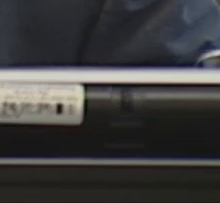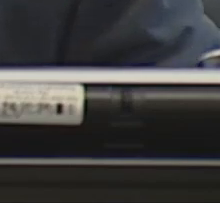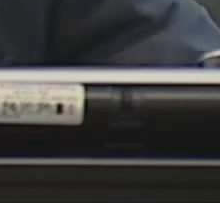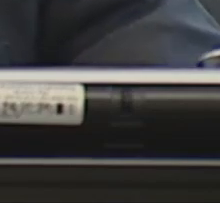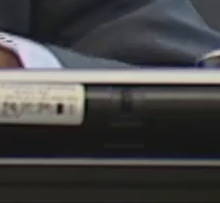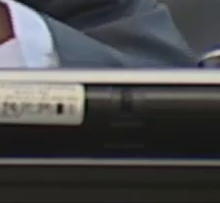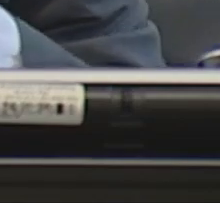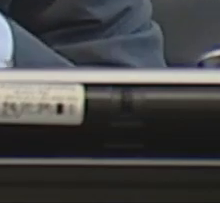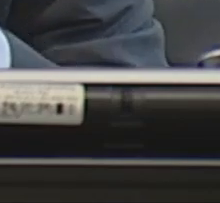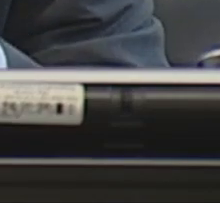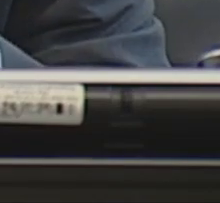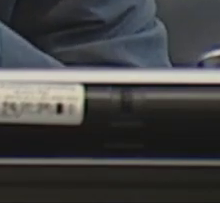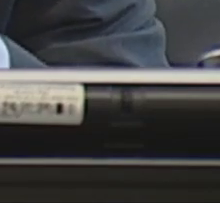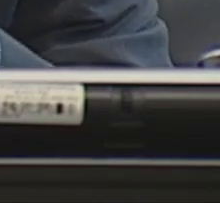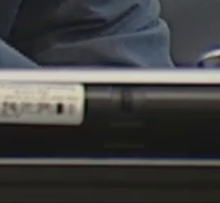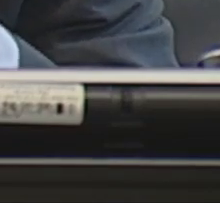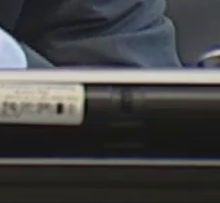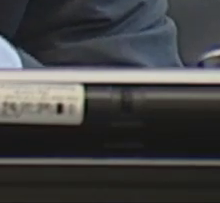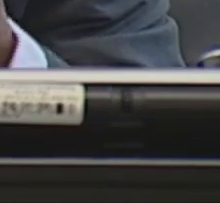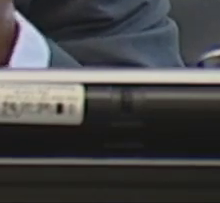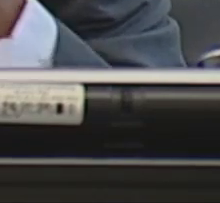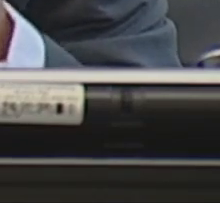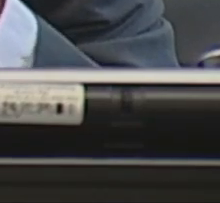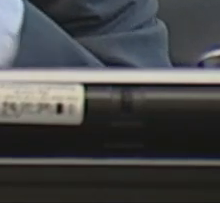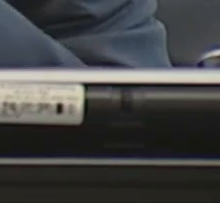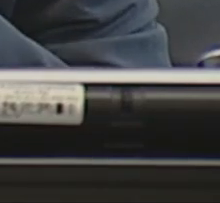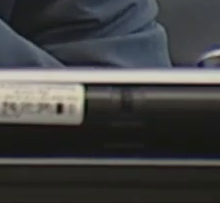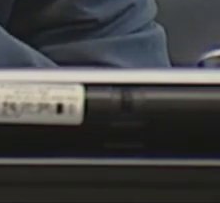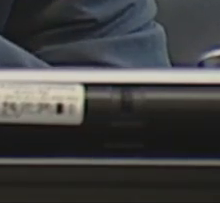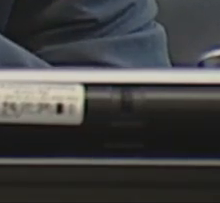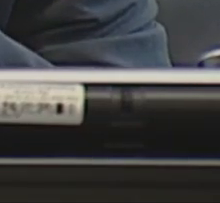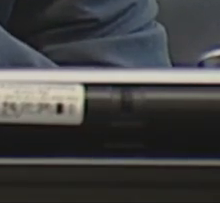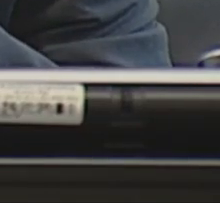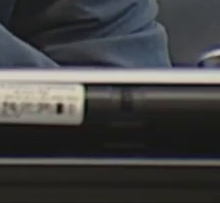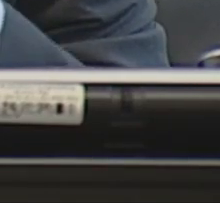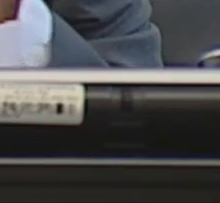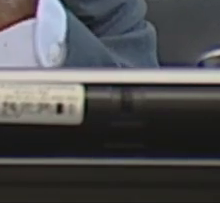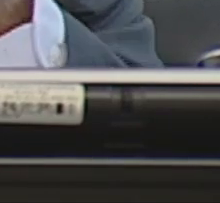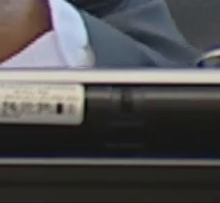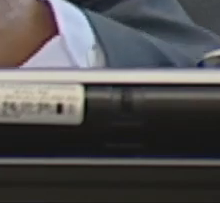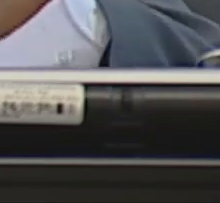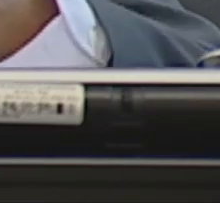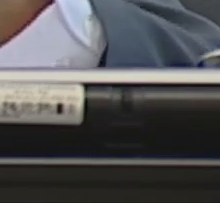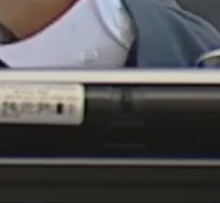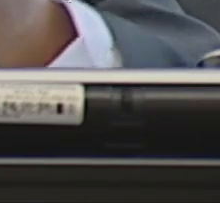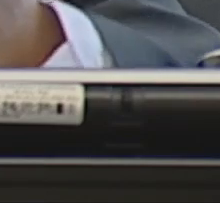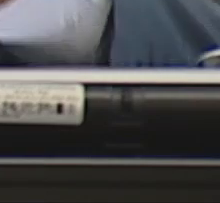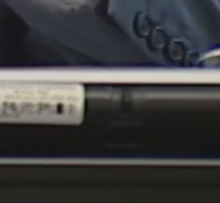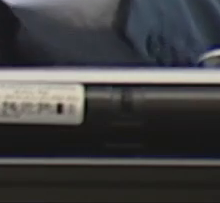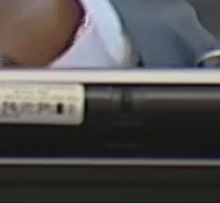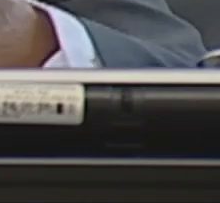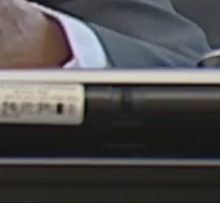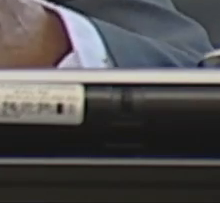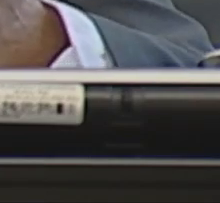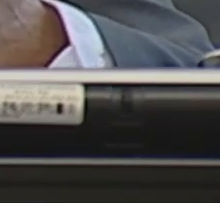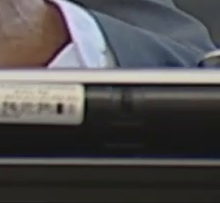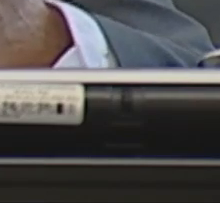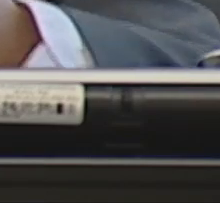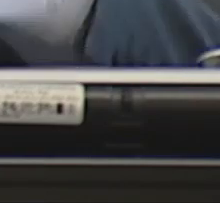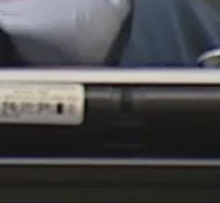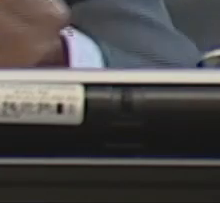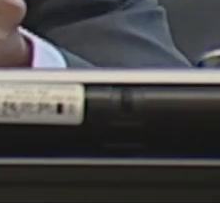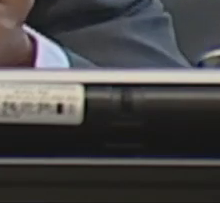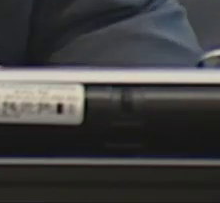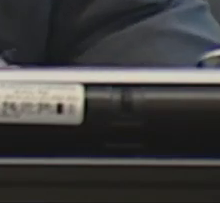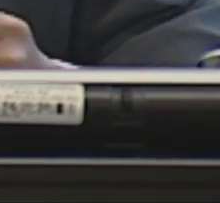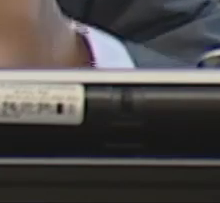que se desnaturalizaron sus funciones desde el momento en que se le adscribían a